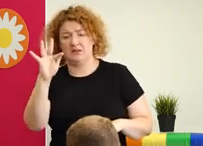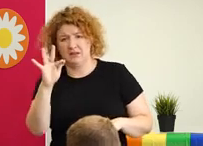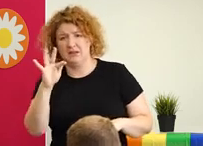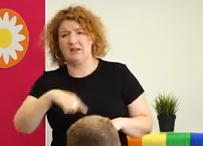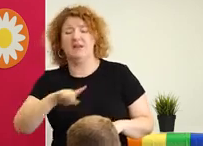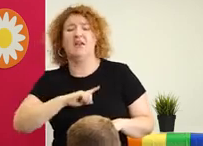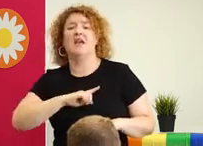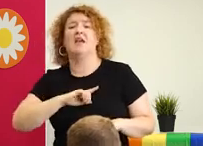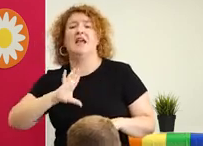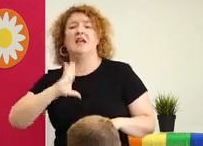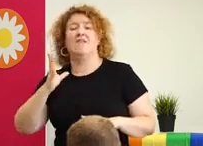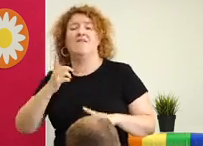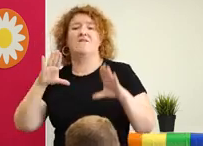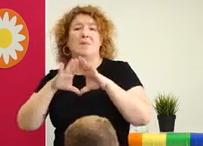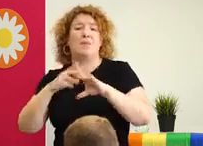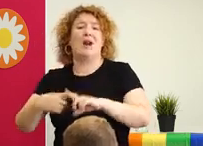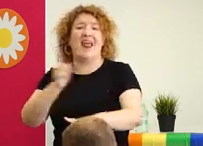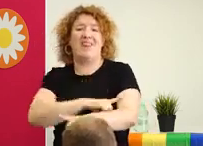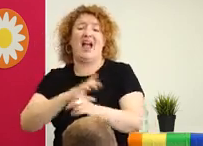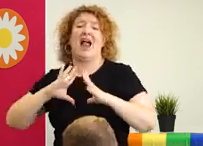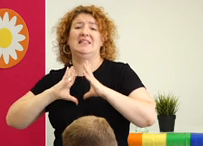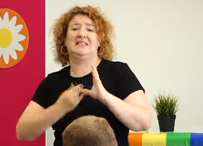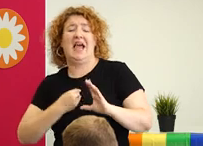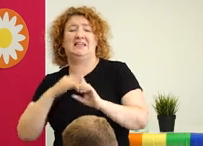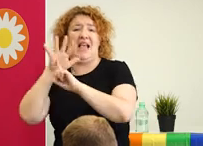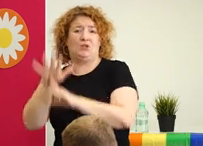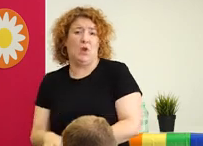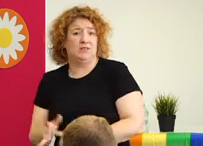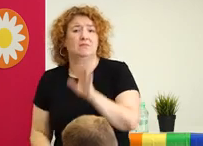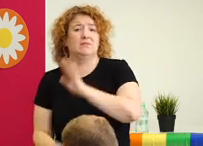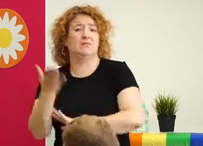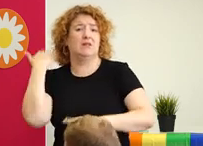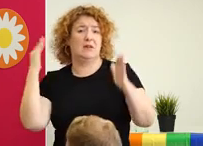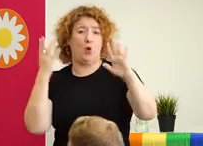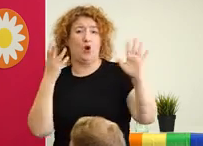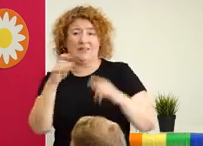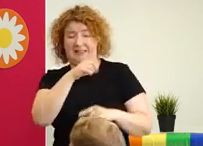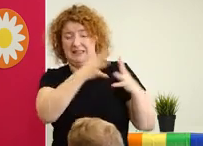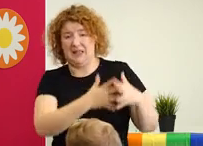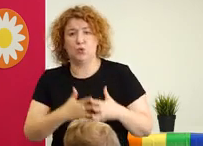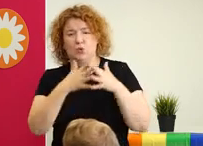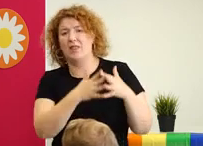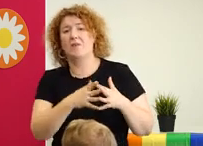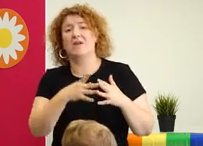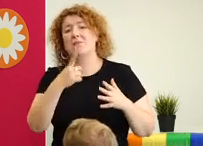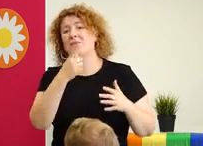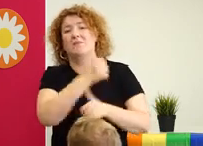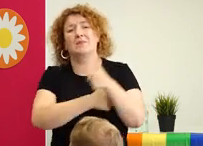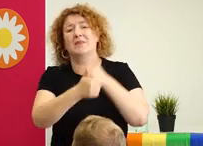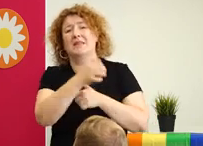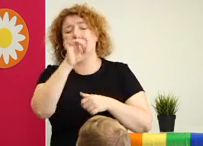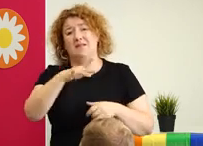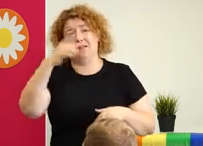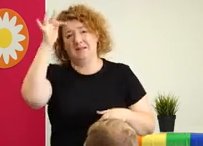hombre con tetas, llega a afirmar lo que es la filosofía y síntesis de este movimiento.